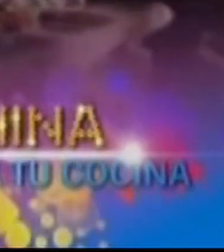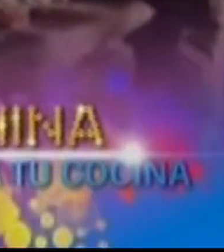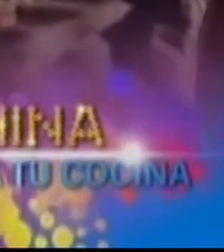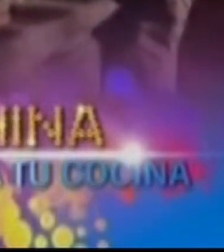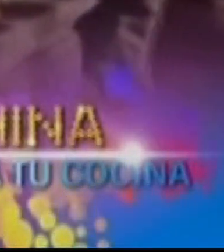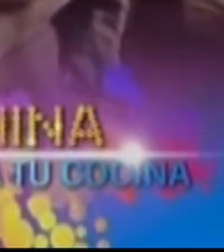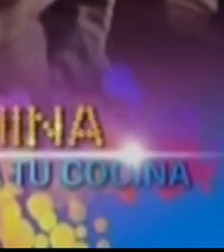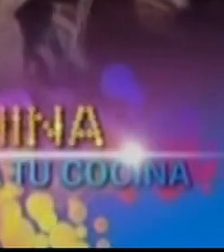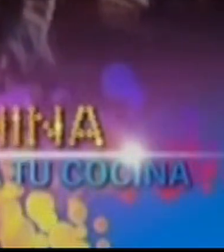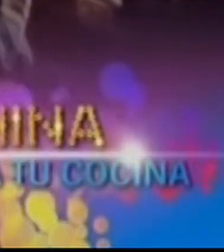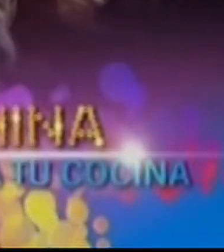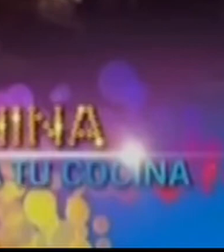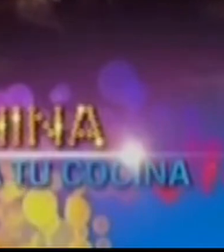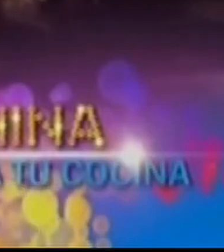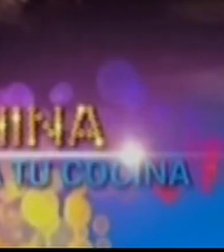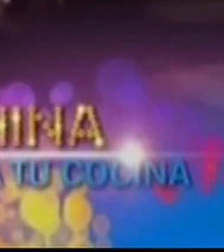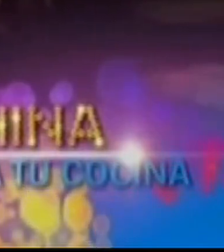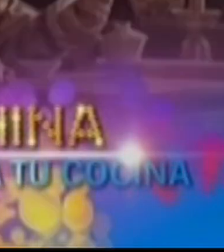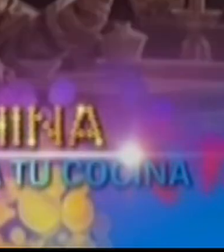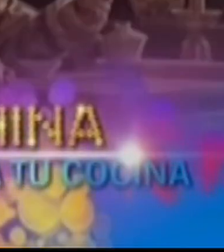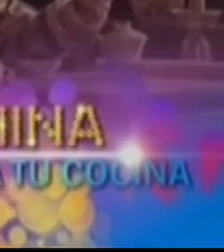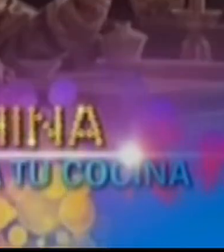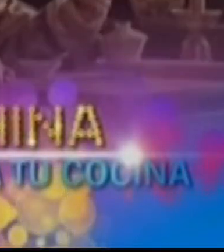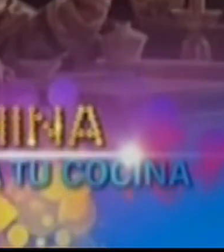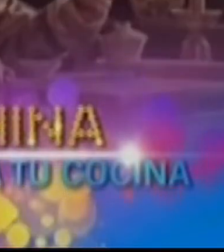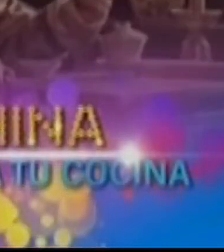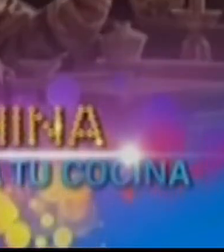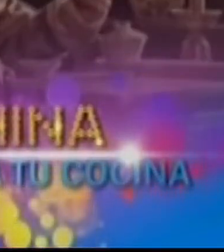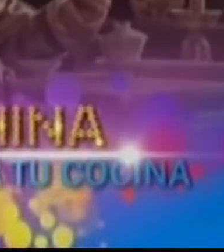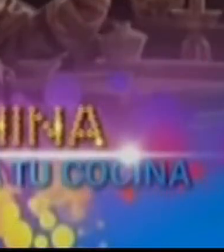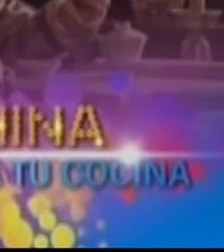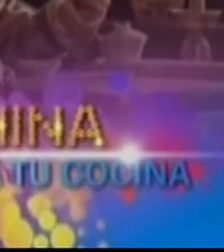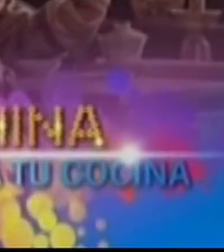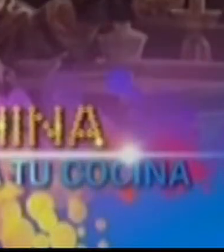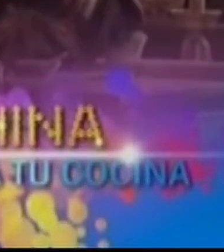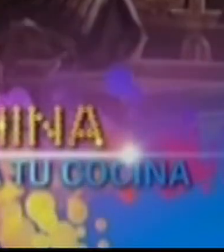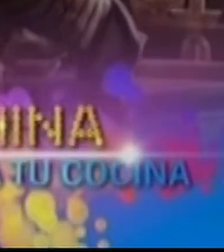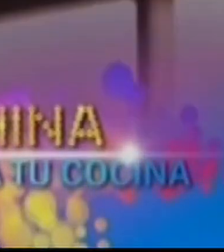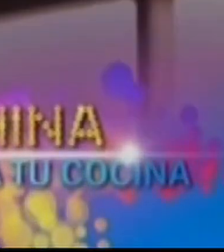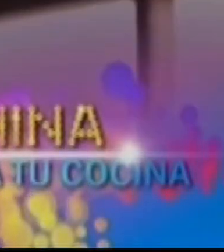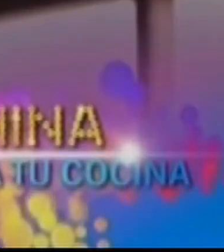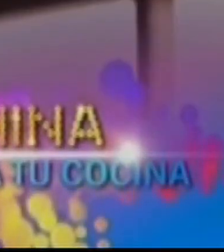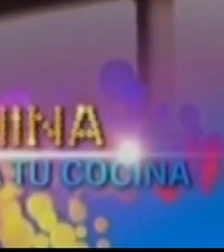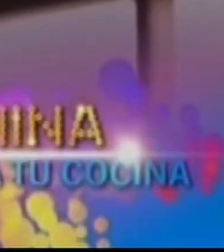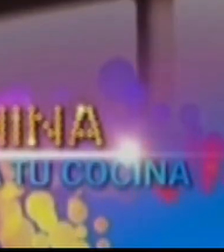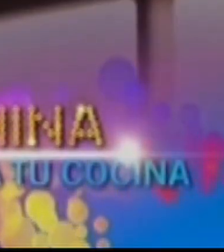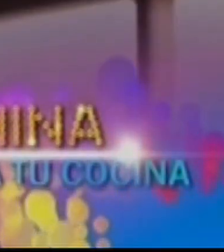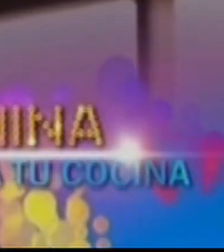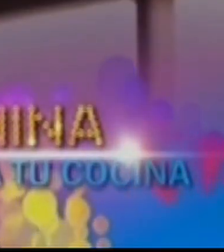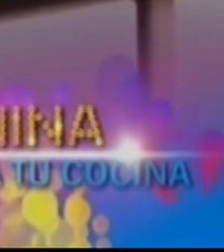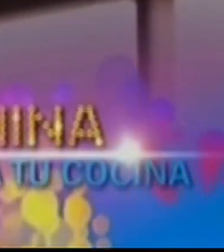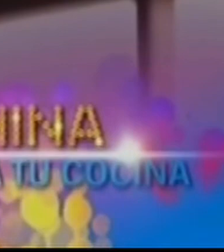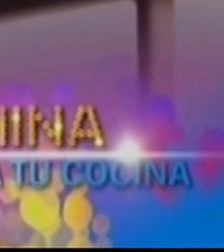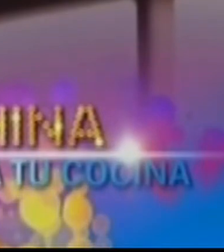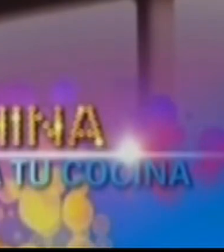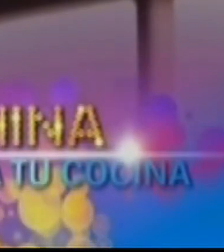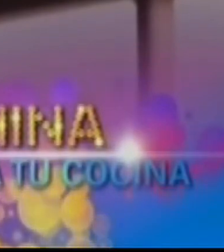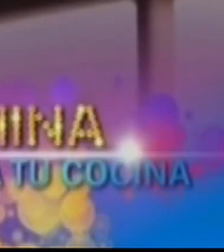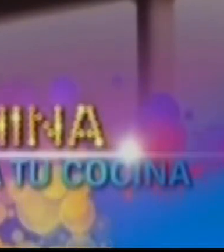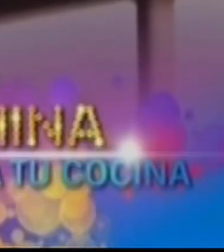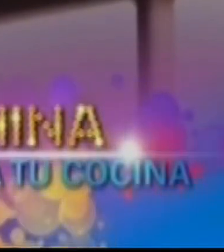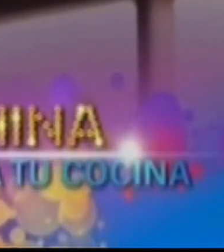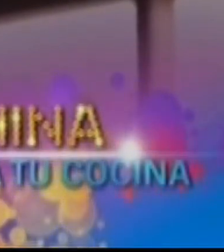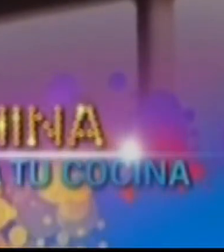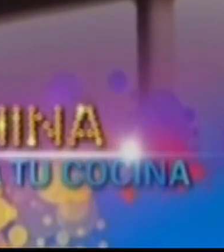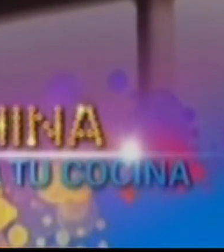es su abundante y tierno relleno de carne que contrasta con la cubierta del caldo. Este bocadillo es muy popular entre